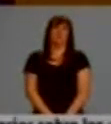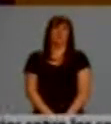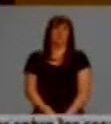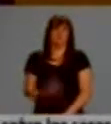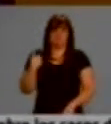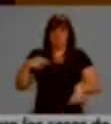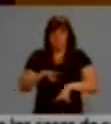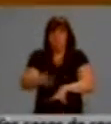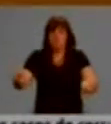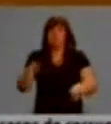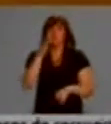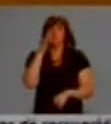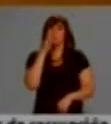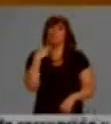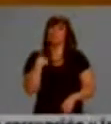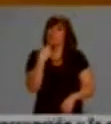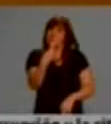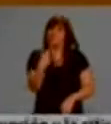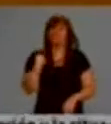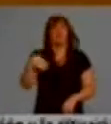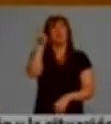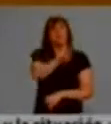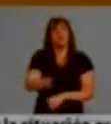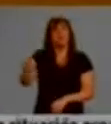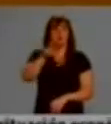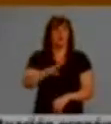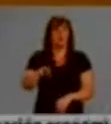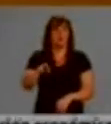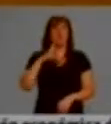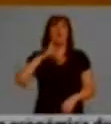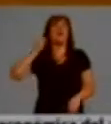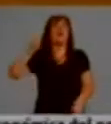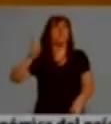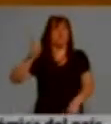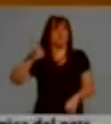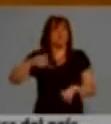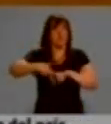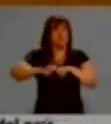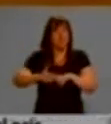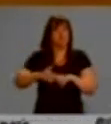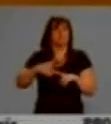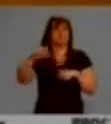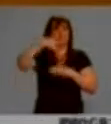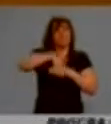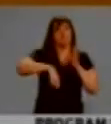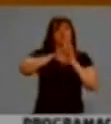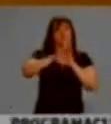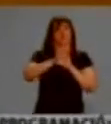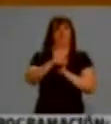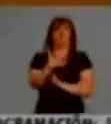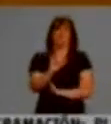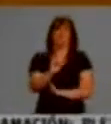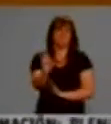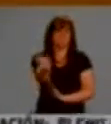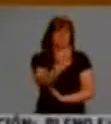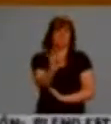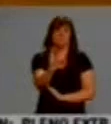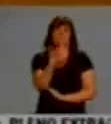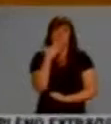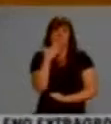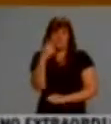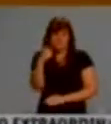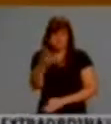Como dije al principio y repito ahora, no se amenaza con los instrumentos de la Constitución. Que usted lo quiere